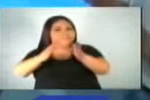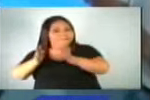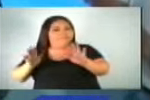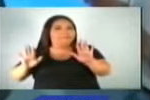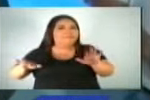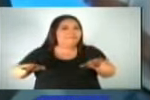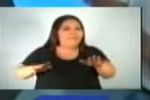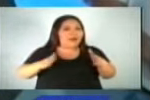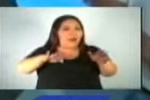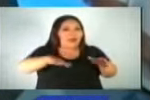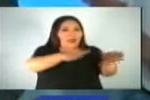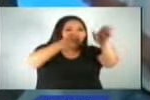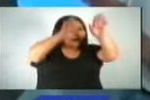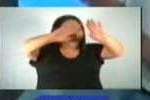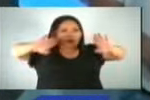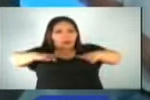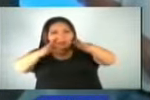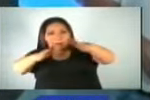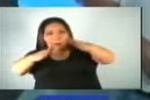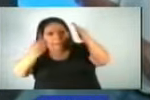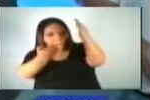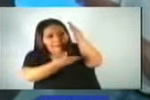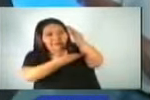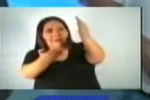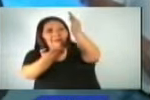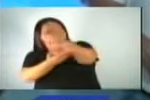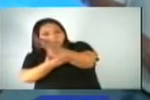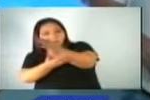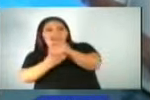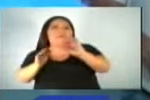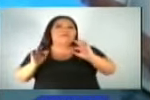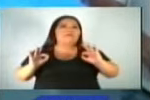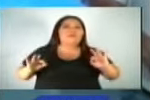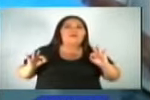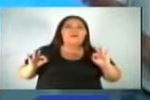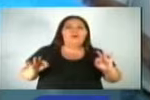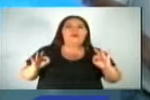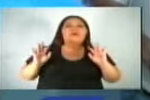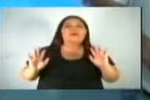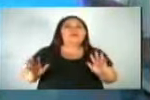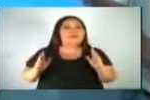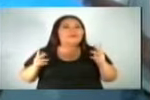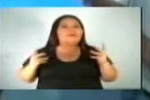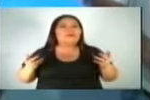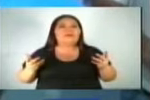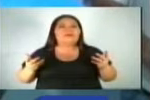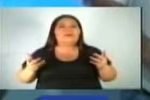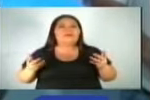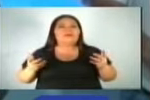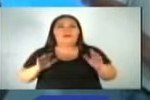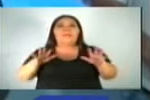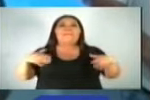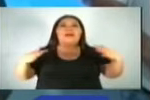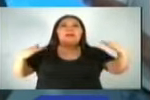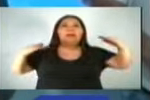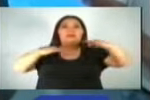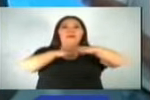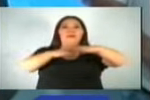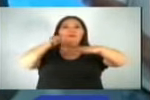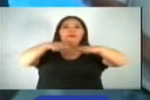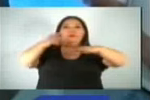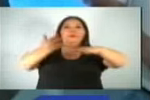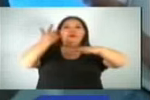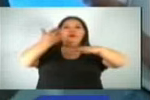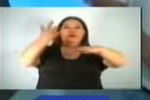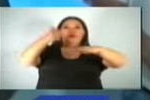poder remover esos árboles y eso pues hizo que en ciertos momentos tuviéramos que parar el tráfico vehicular que viene